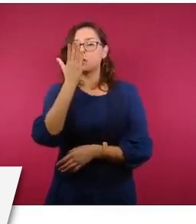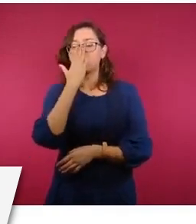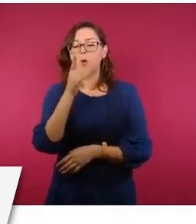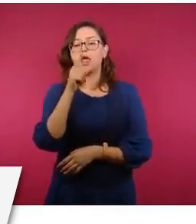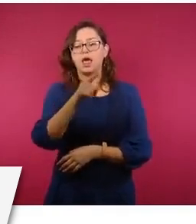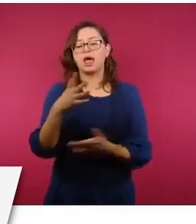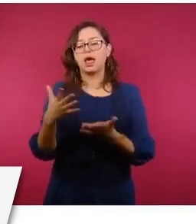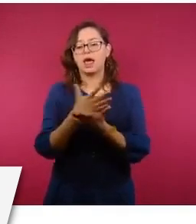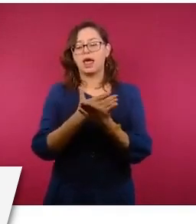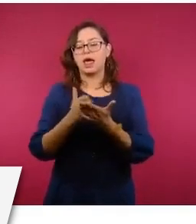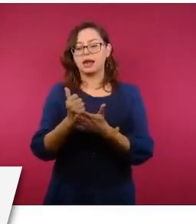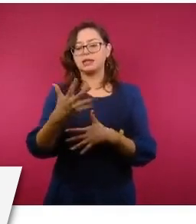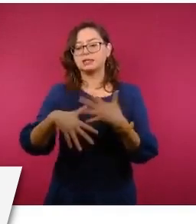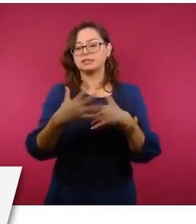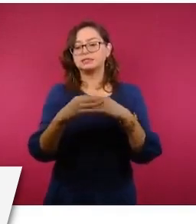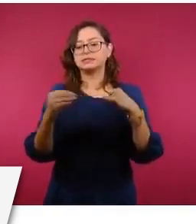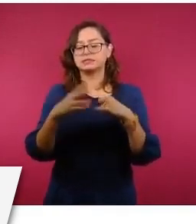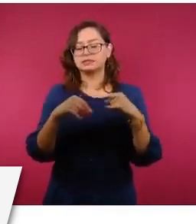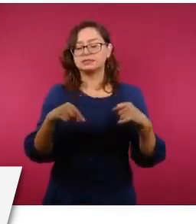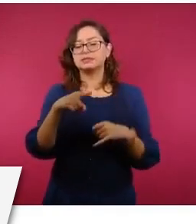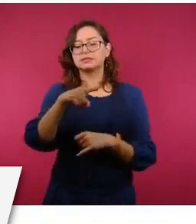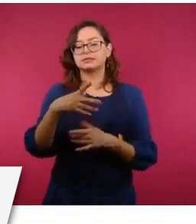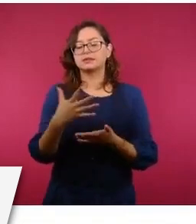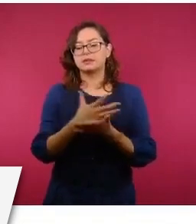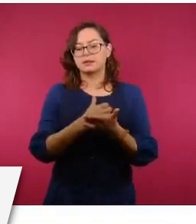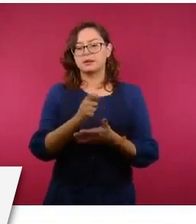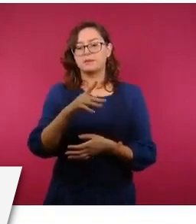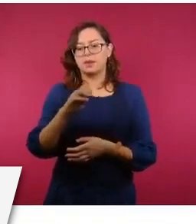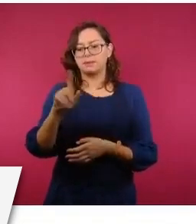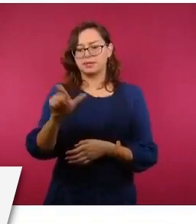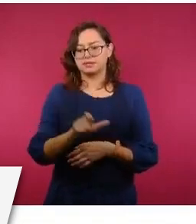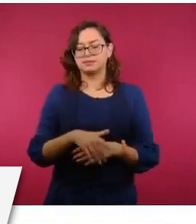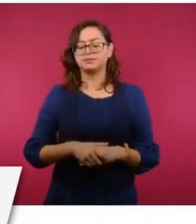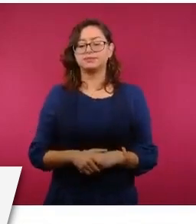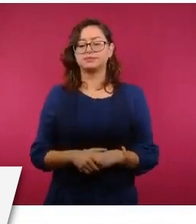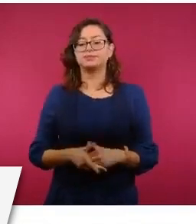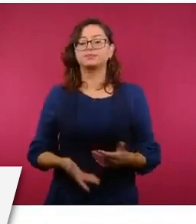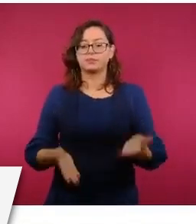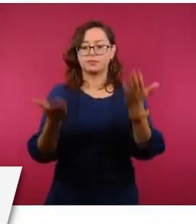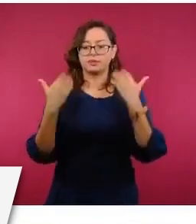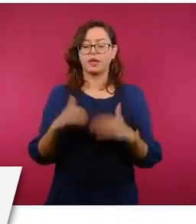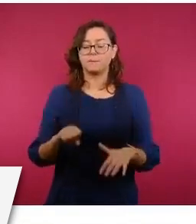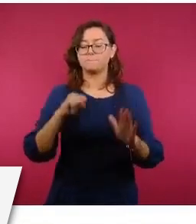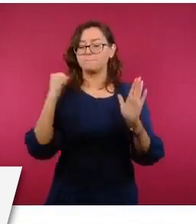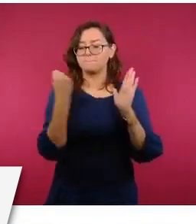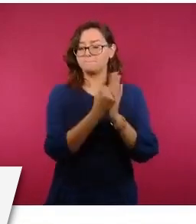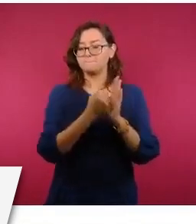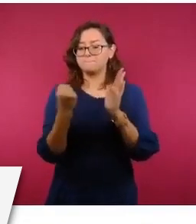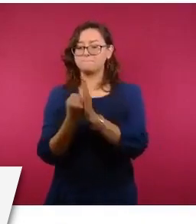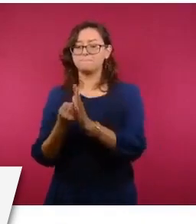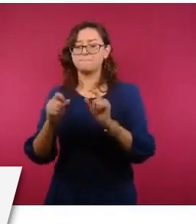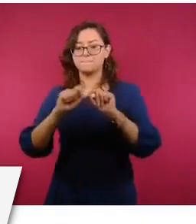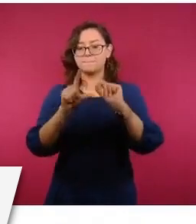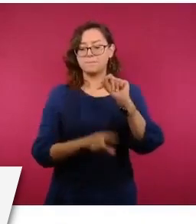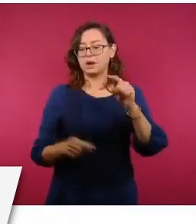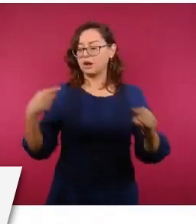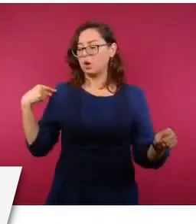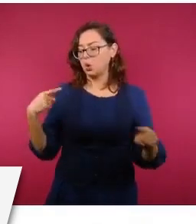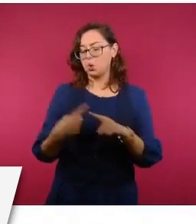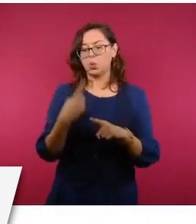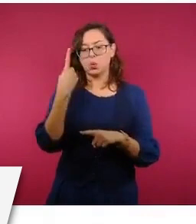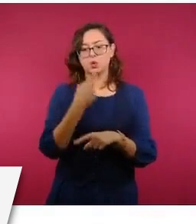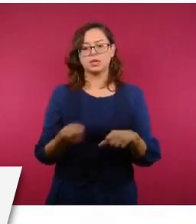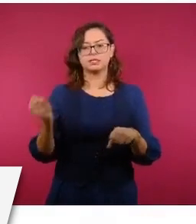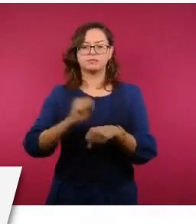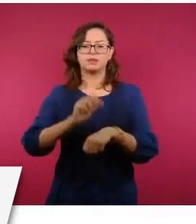lo tiene una de franquicia Pemex. Si lo vemos por marca, los promedios nacionales de la semana pasada,